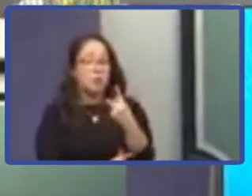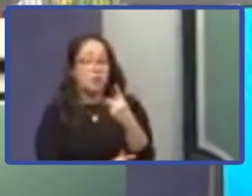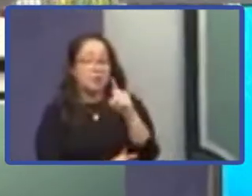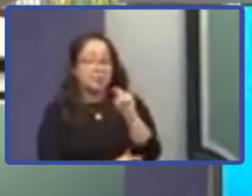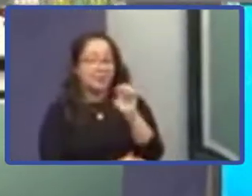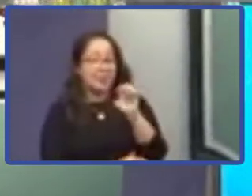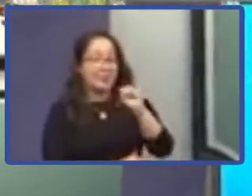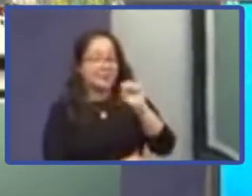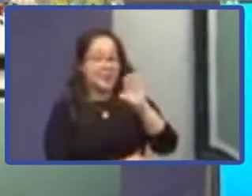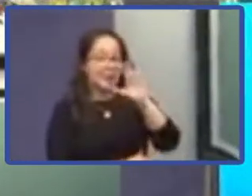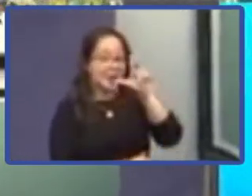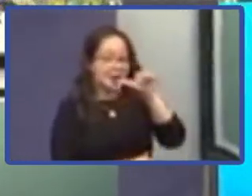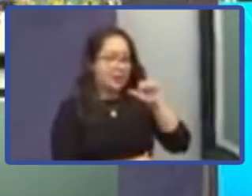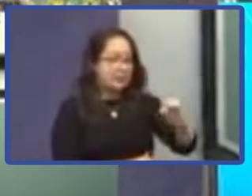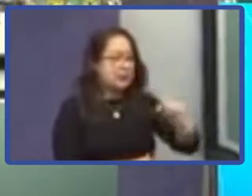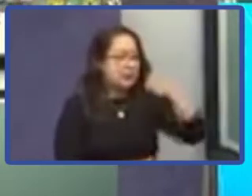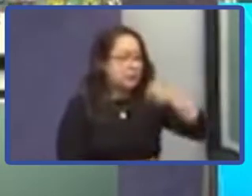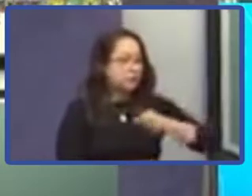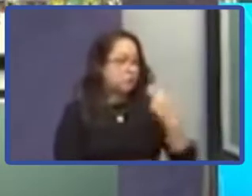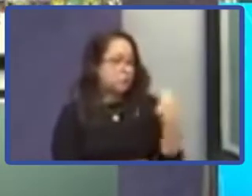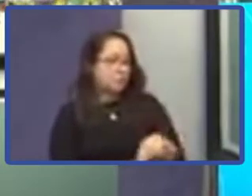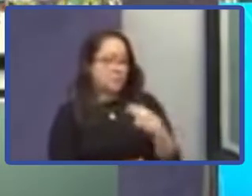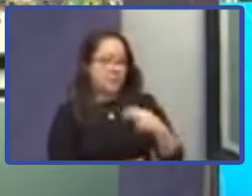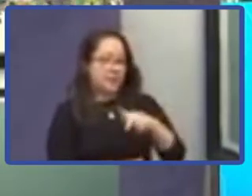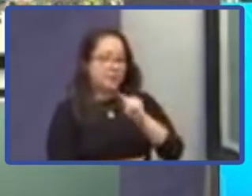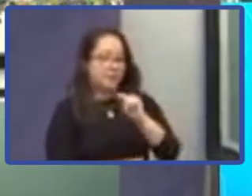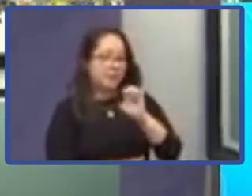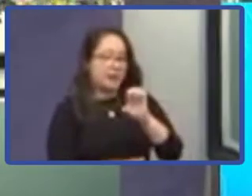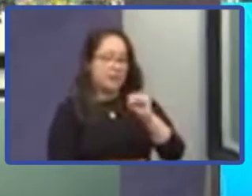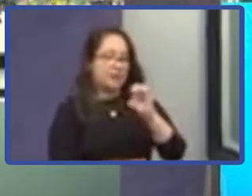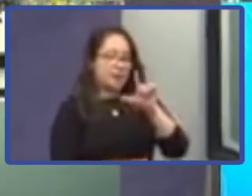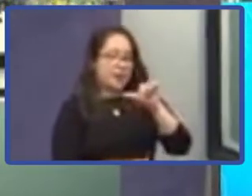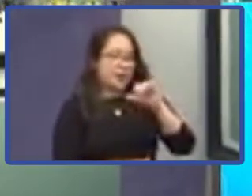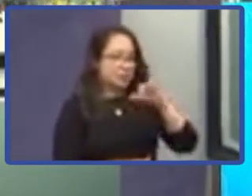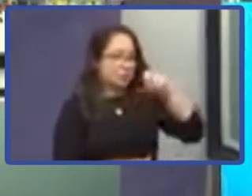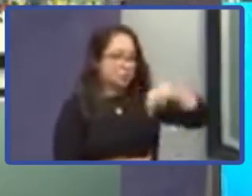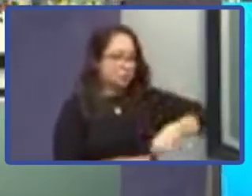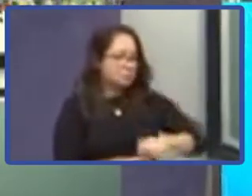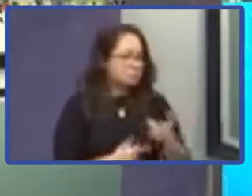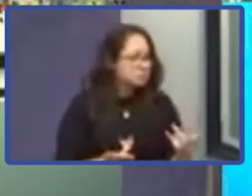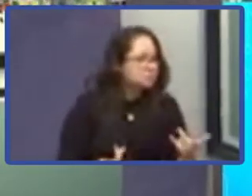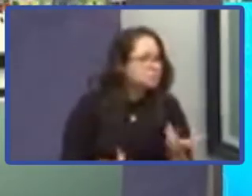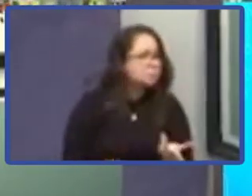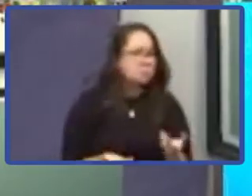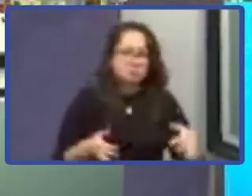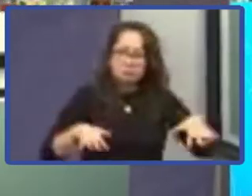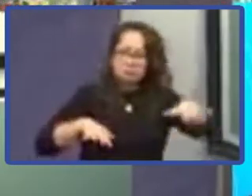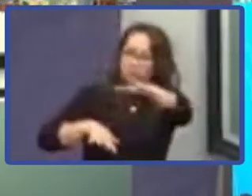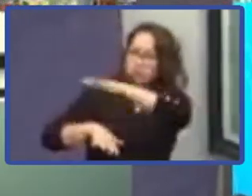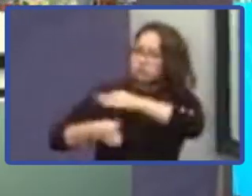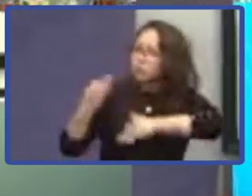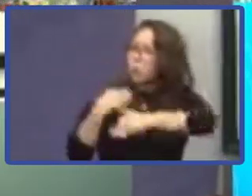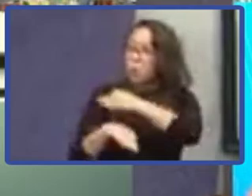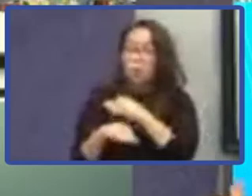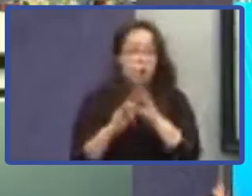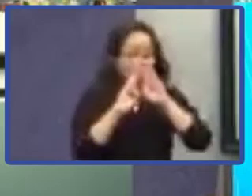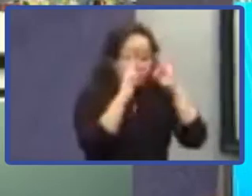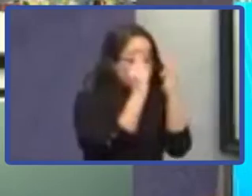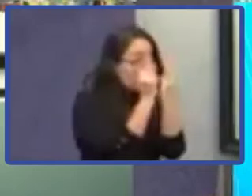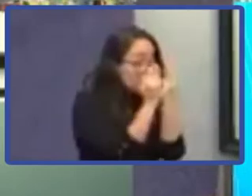el espacio se llama una teselación entonces fíjense que no cualquier figura llena